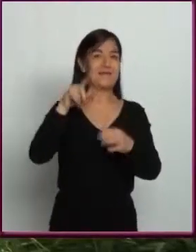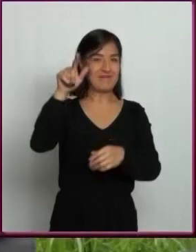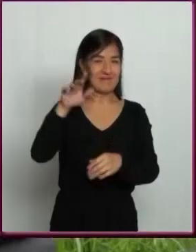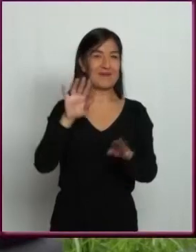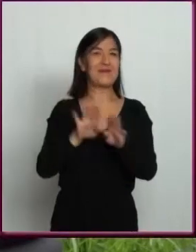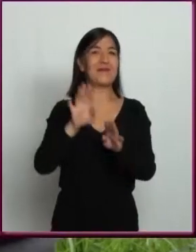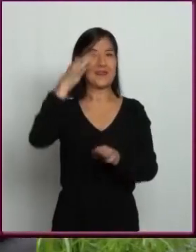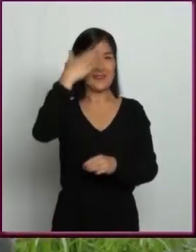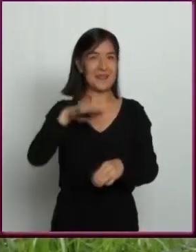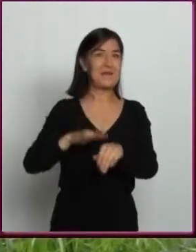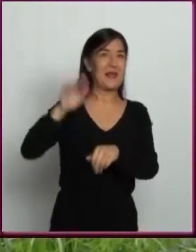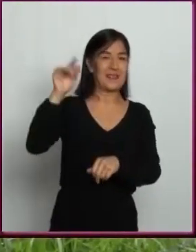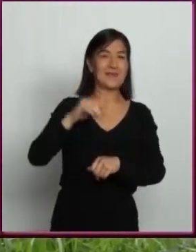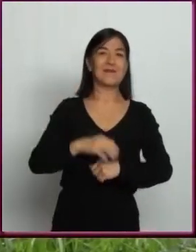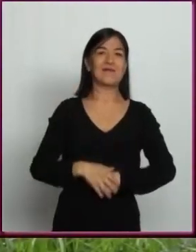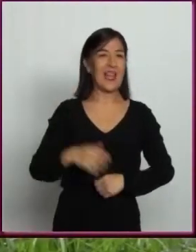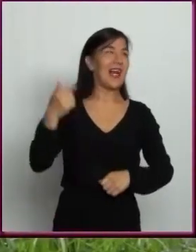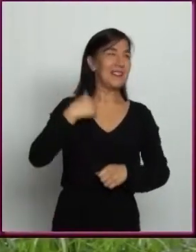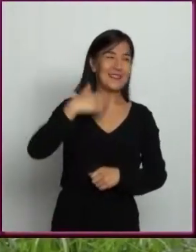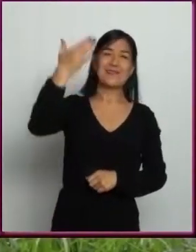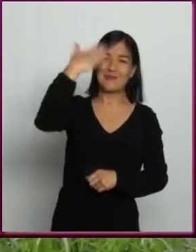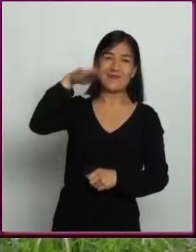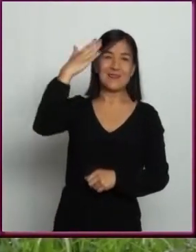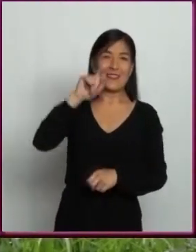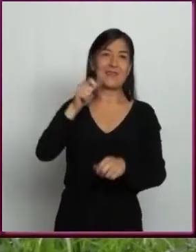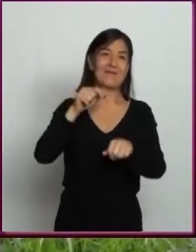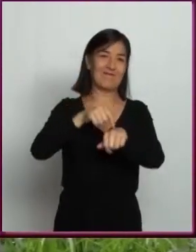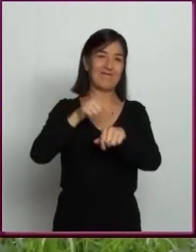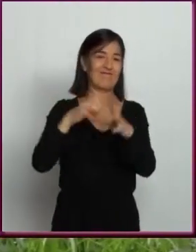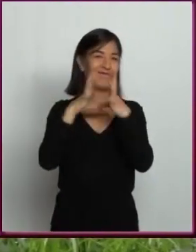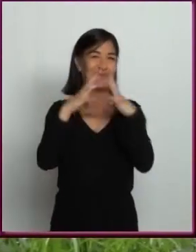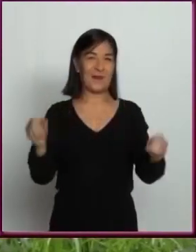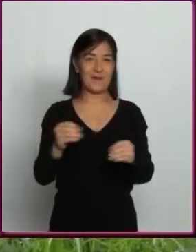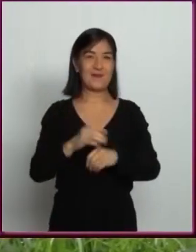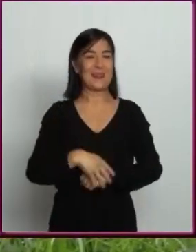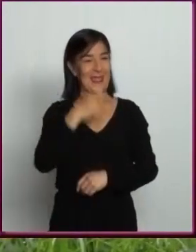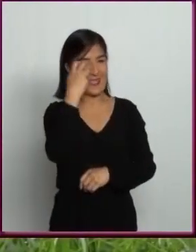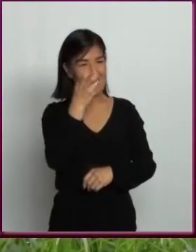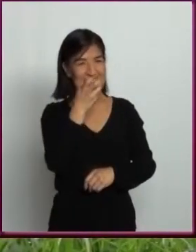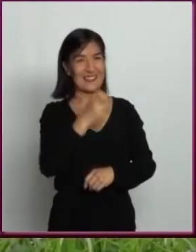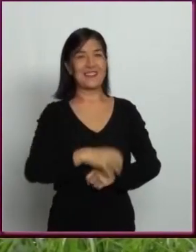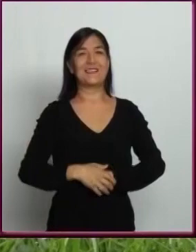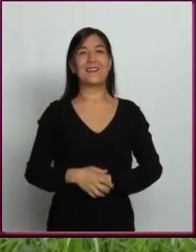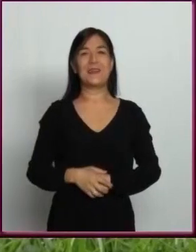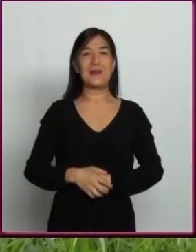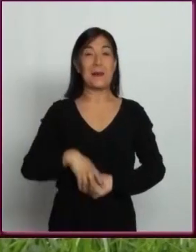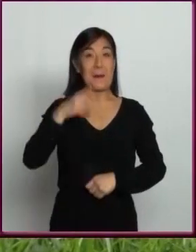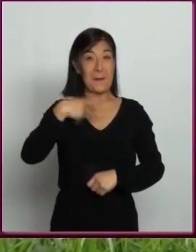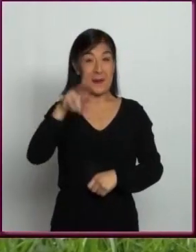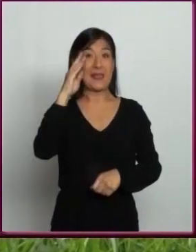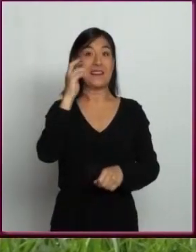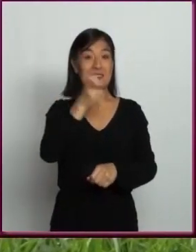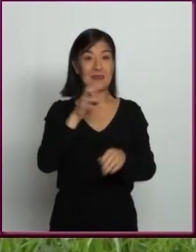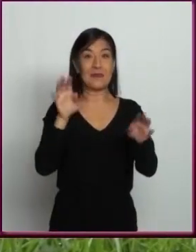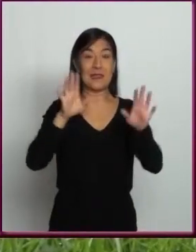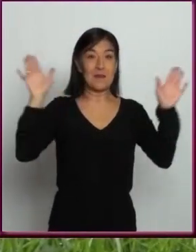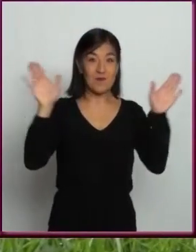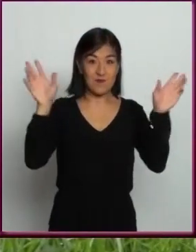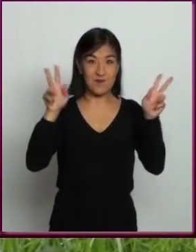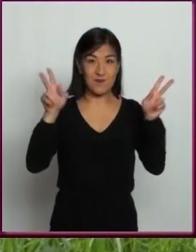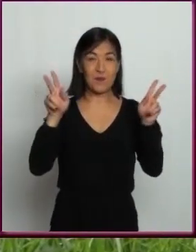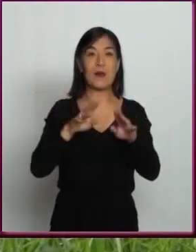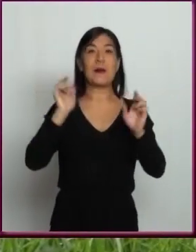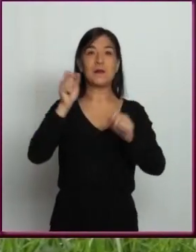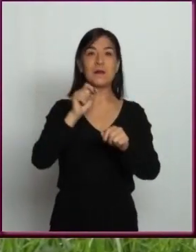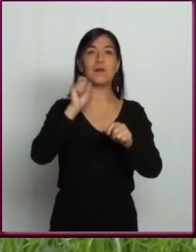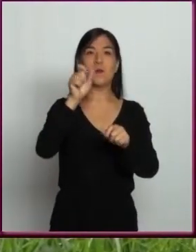nosotros. Ay, ya sé. La velocidad. Elemental, compañera. Pero más que sus alas, el secreto está